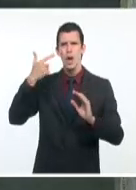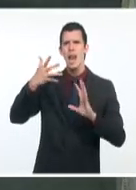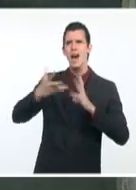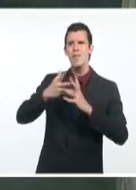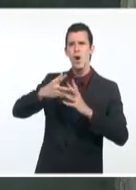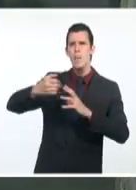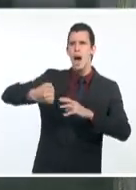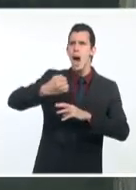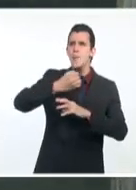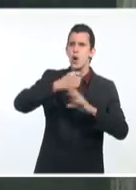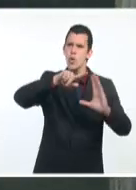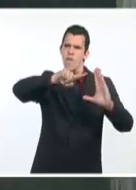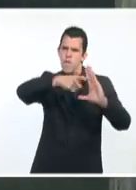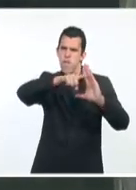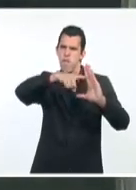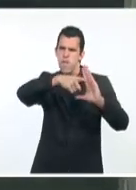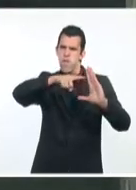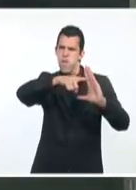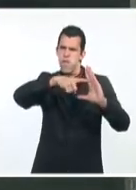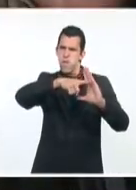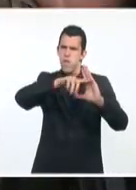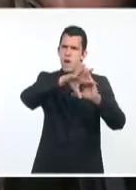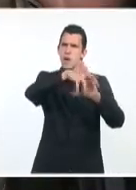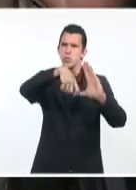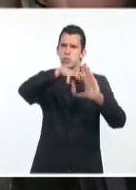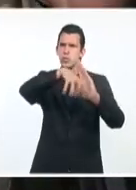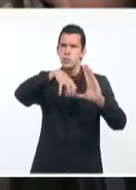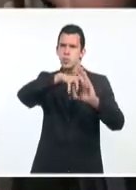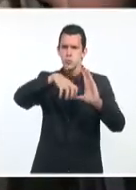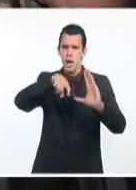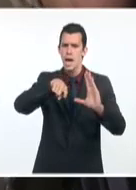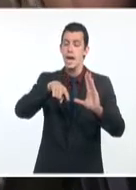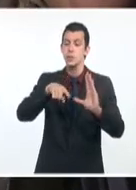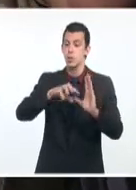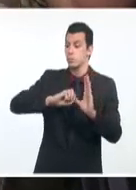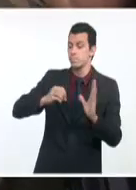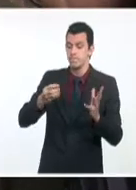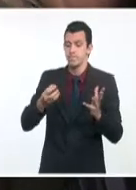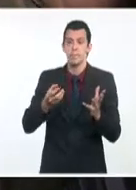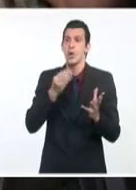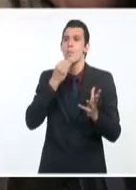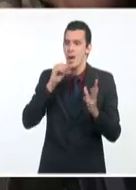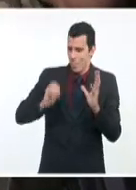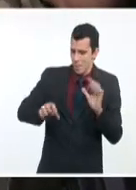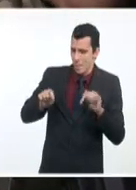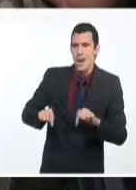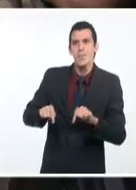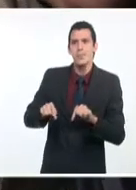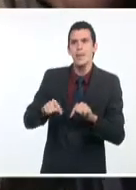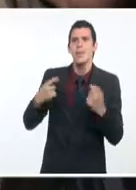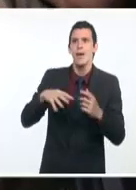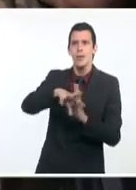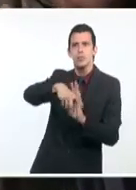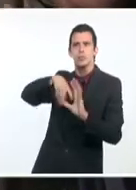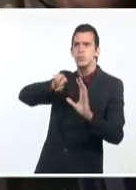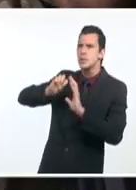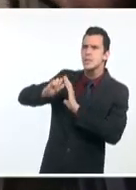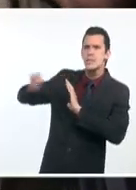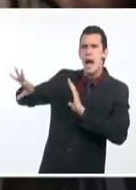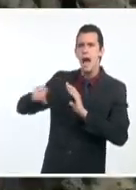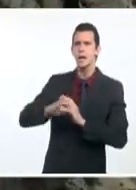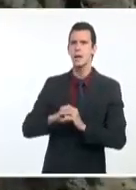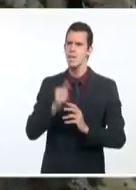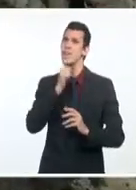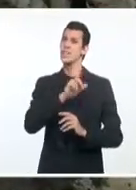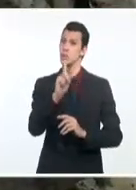llevo aquí 9 años y hasta ahora nunca me ha pasado nada ni nada. Todo bien, aquí yo manipulo todo